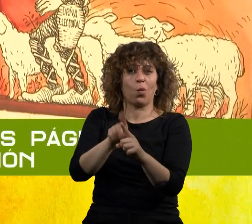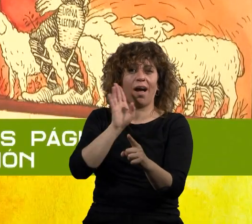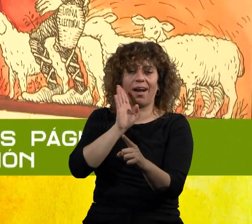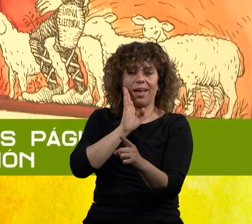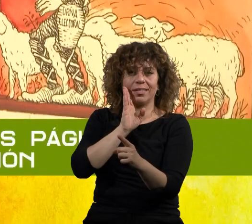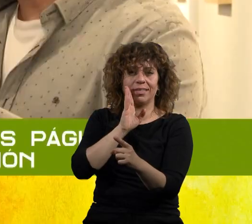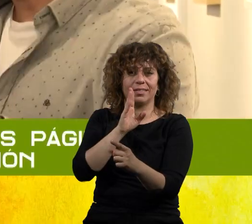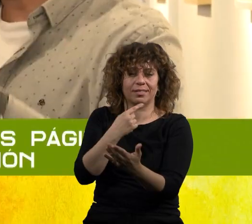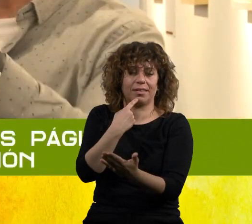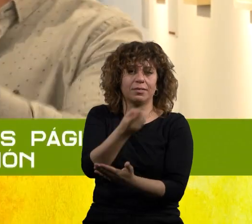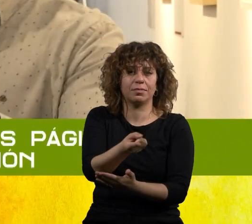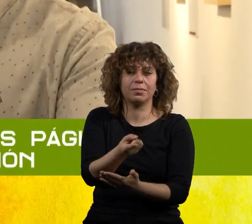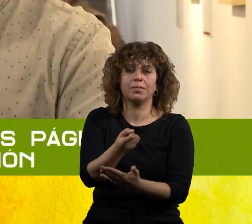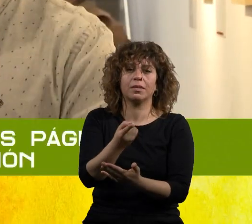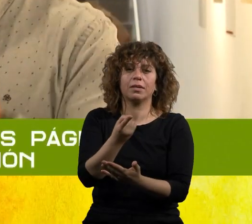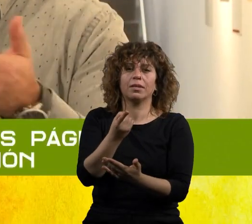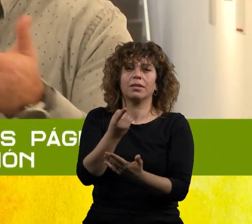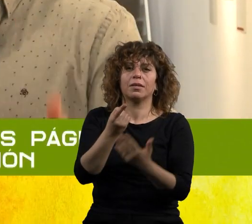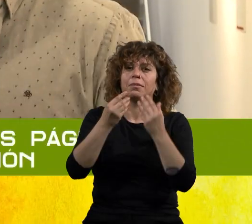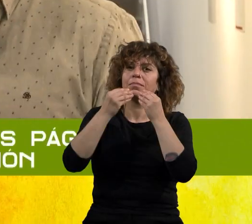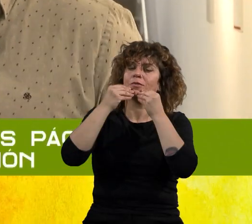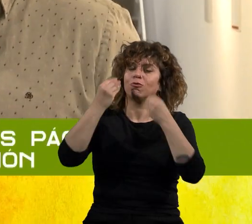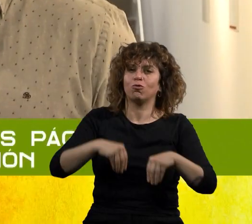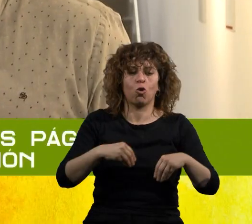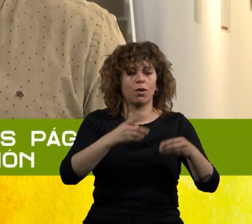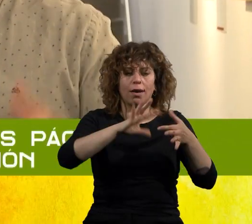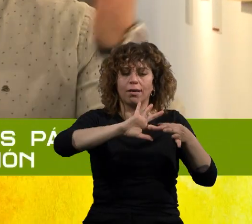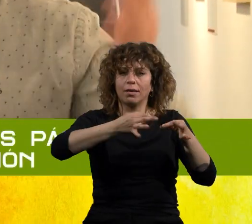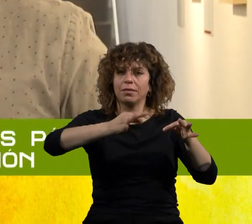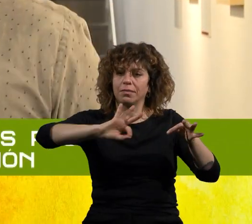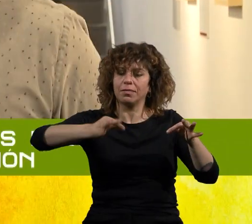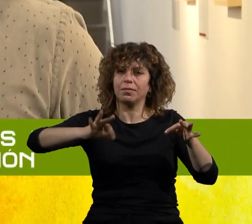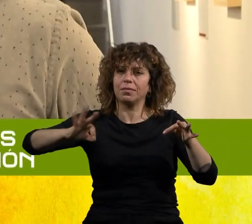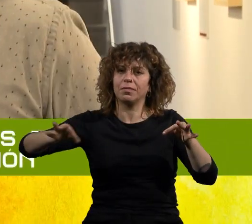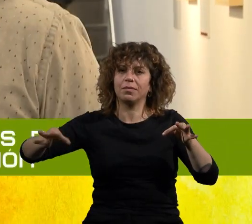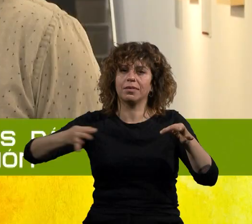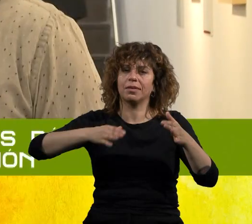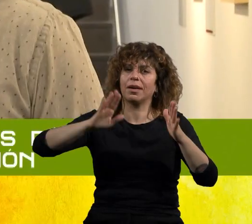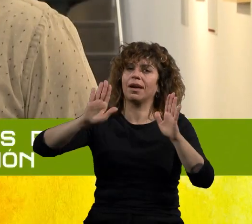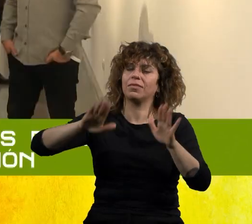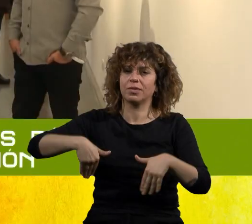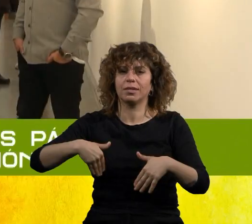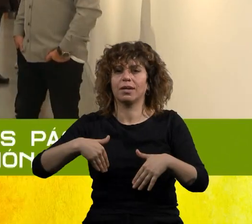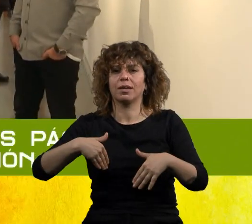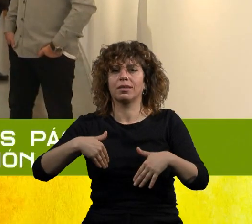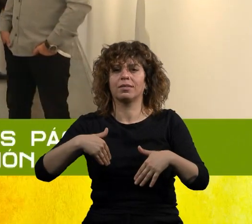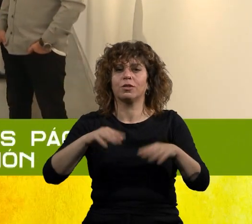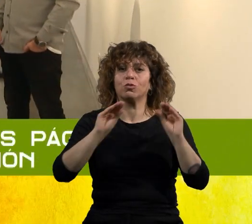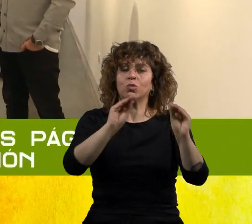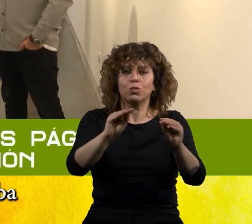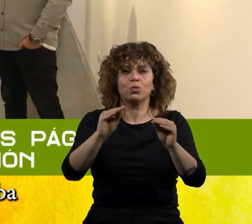Para que la historia tenga un dinamismo, creamos un diálogo entre varias de